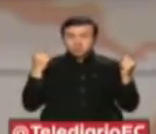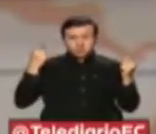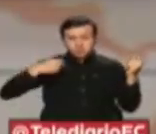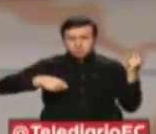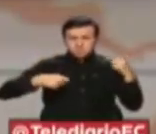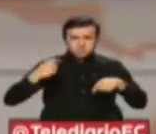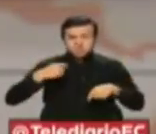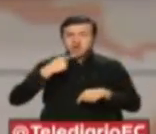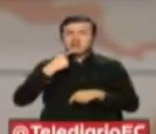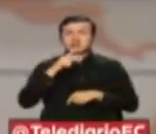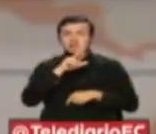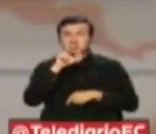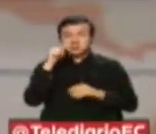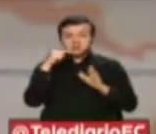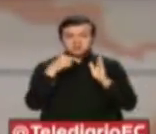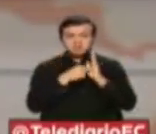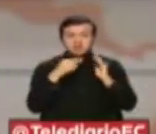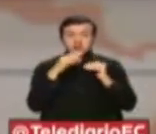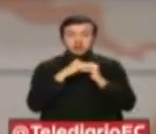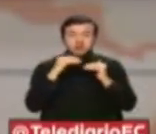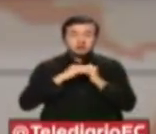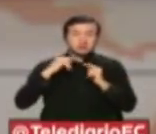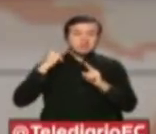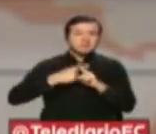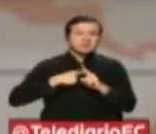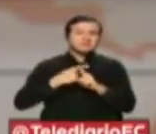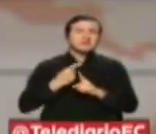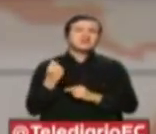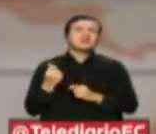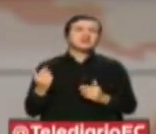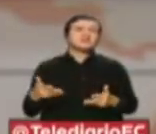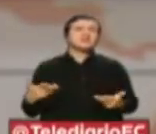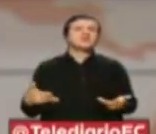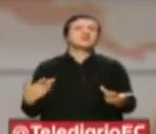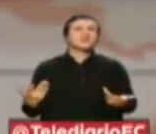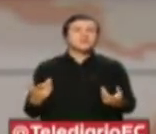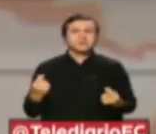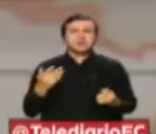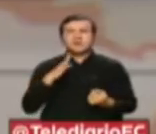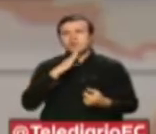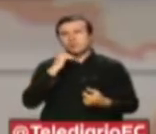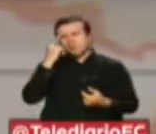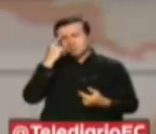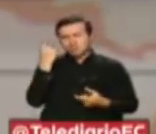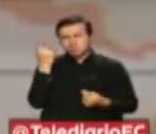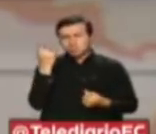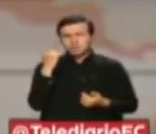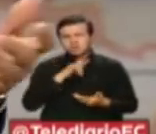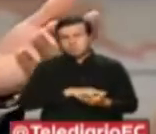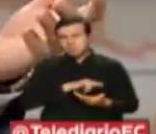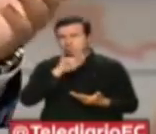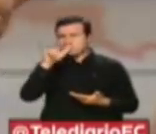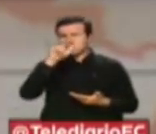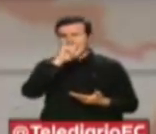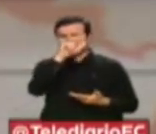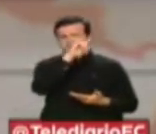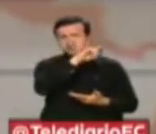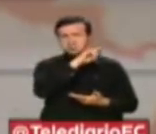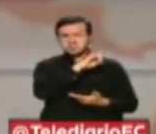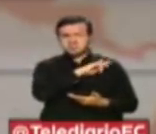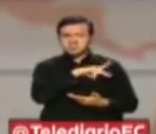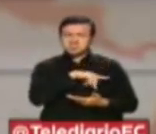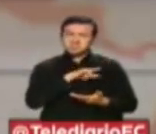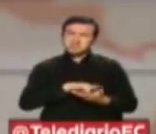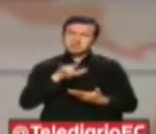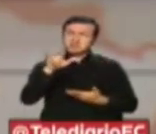se habla de casi 300 mil dólares mensuales de dónde sale ese dinero de donde el señor correa puede volar por aviones privados por